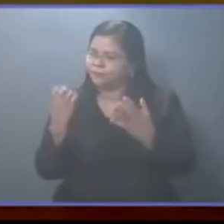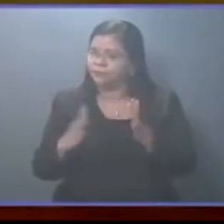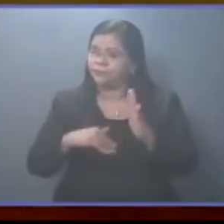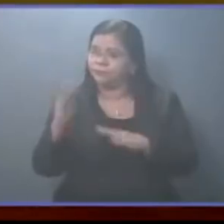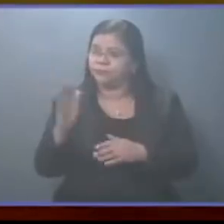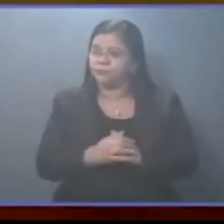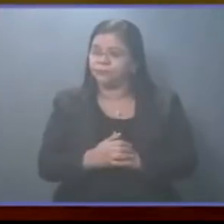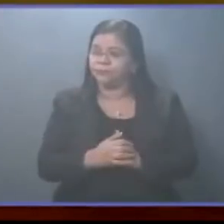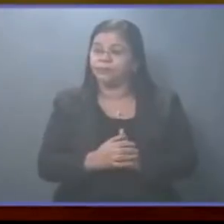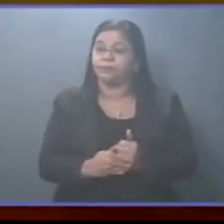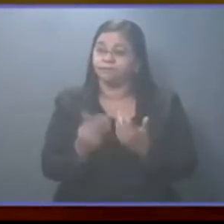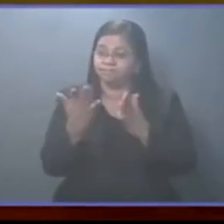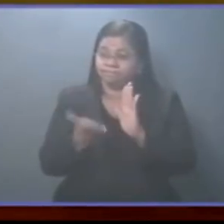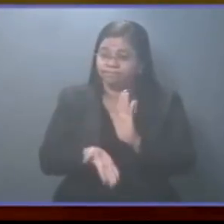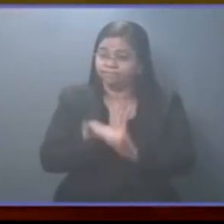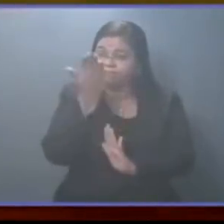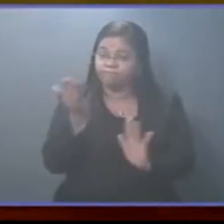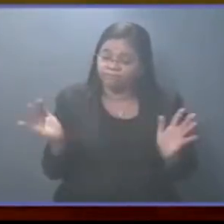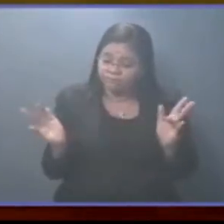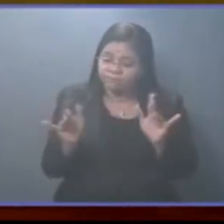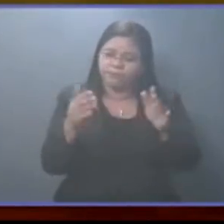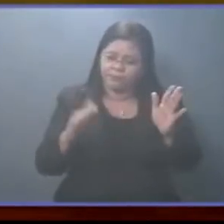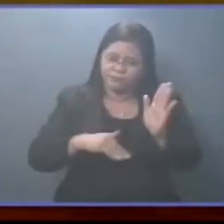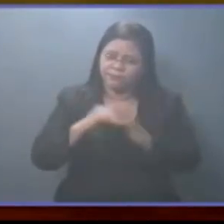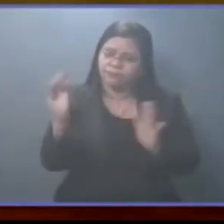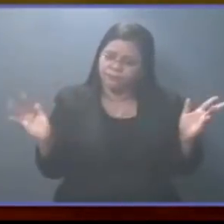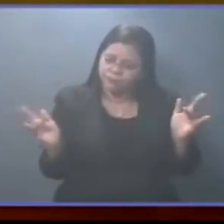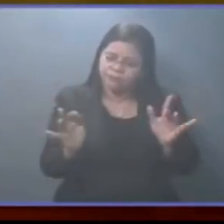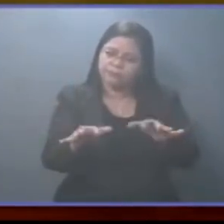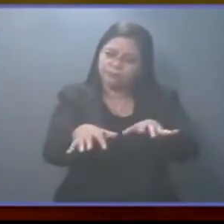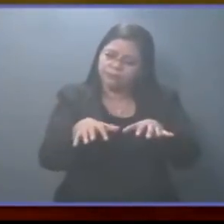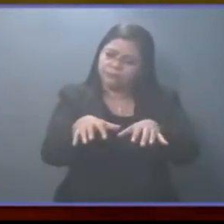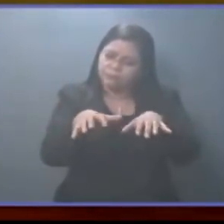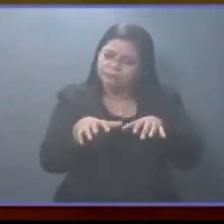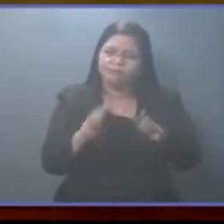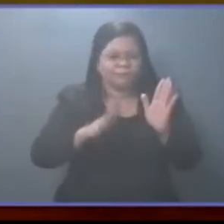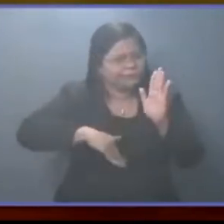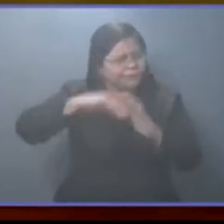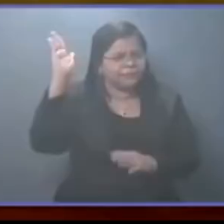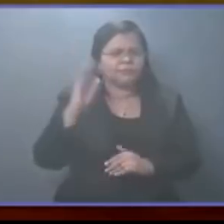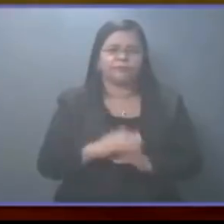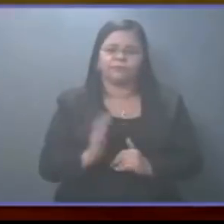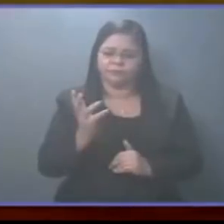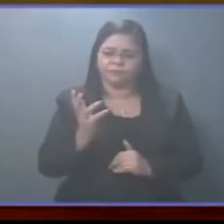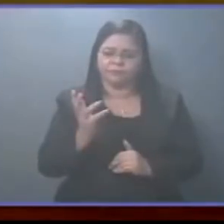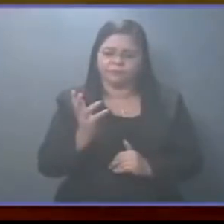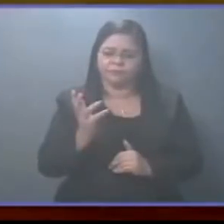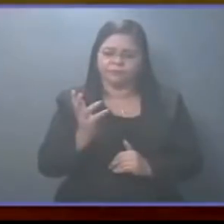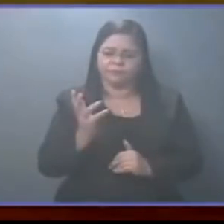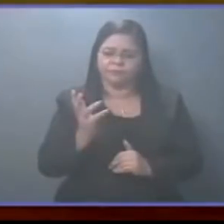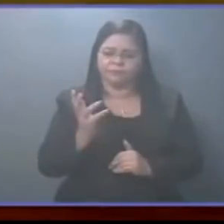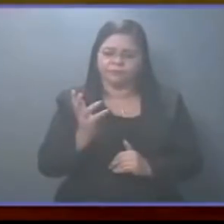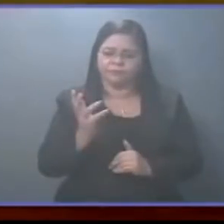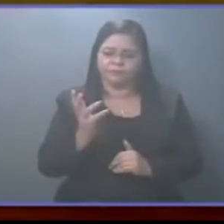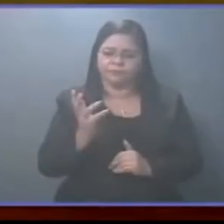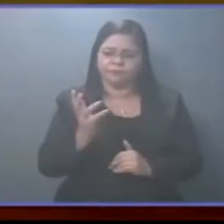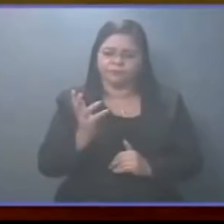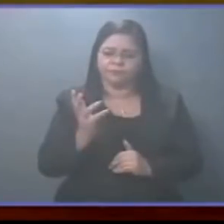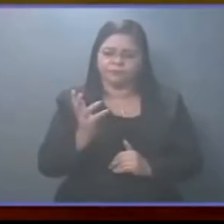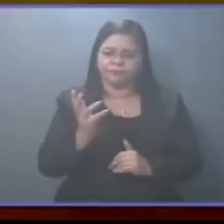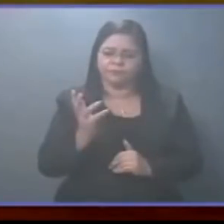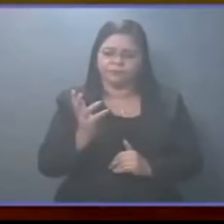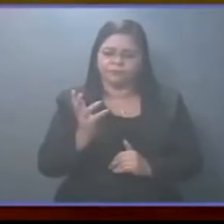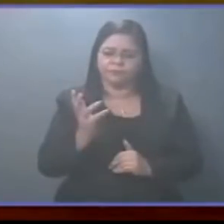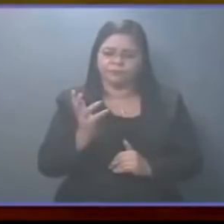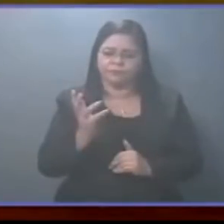sido la legislatura que más sesiones plenarias ordinarias ha desarrollado dios si esta es la